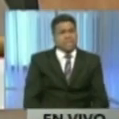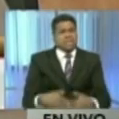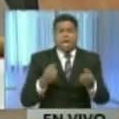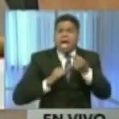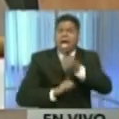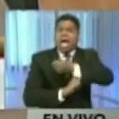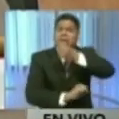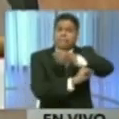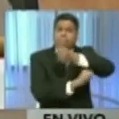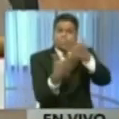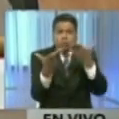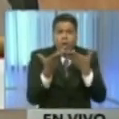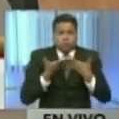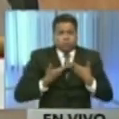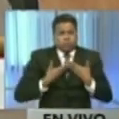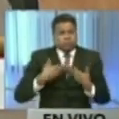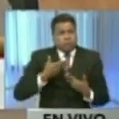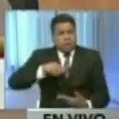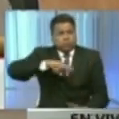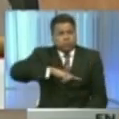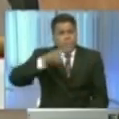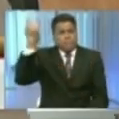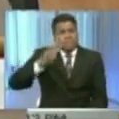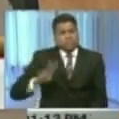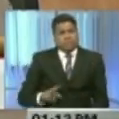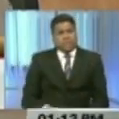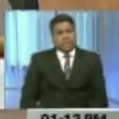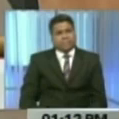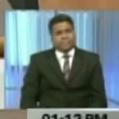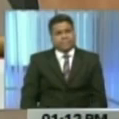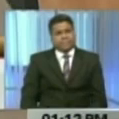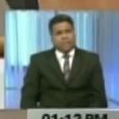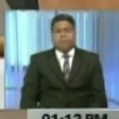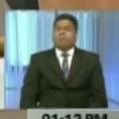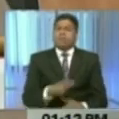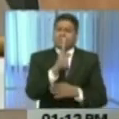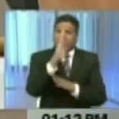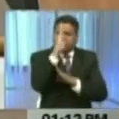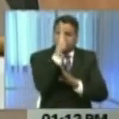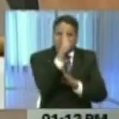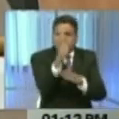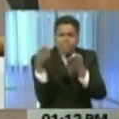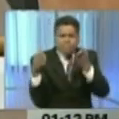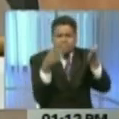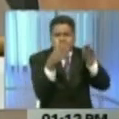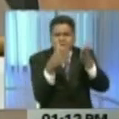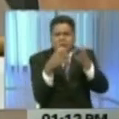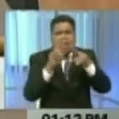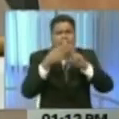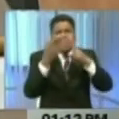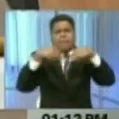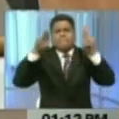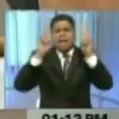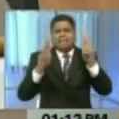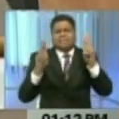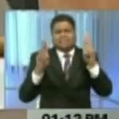solidaridad. Porque esta es la vía es la vía del diálogo, la vía de la paz. No de la